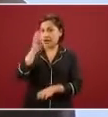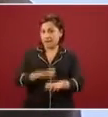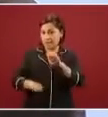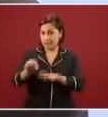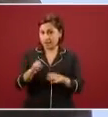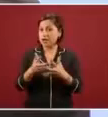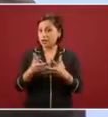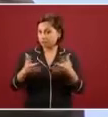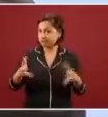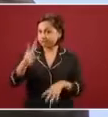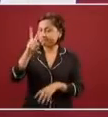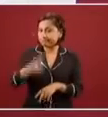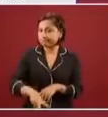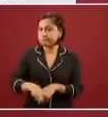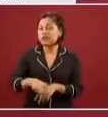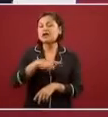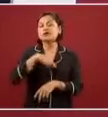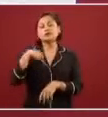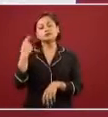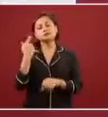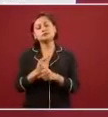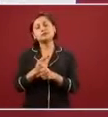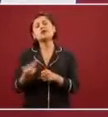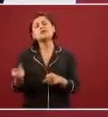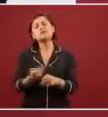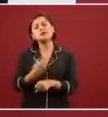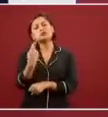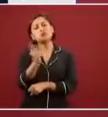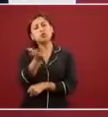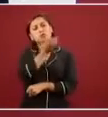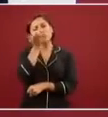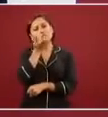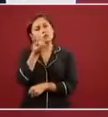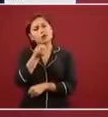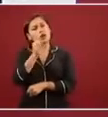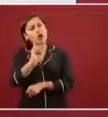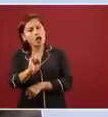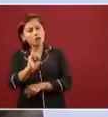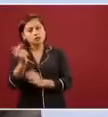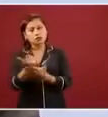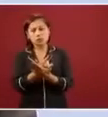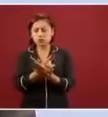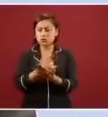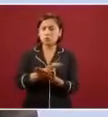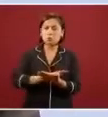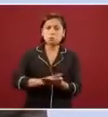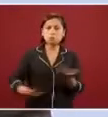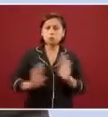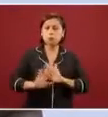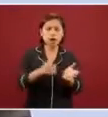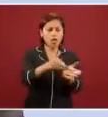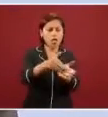son prácticas agresivas justamente de subcontratación que dieron de baja absolutamente todo su personal.